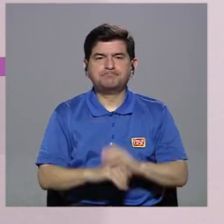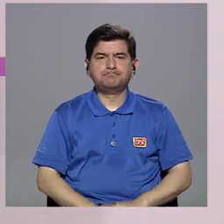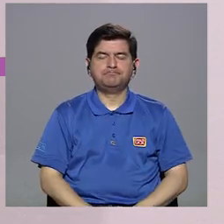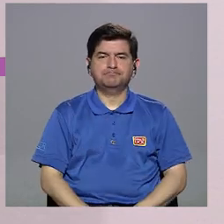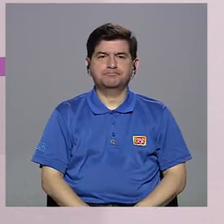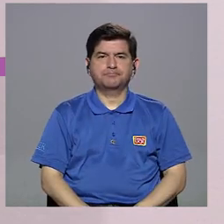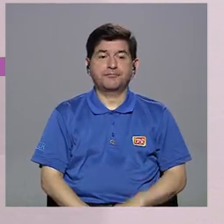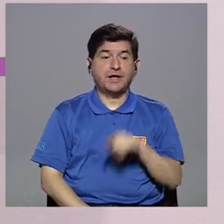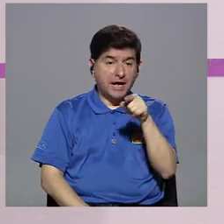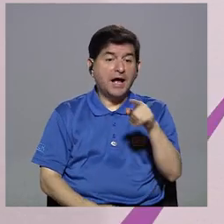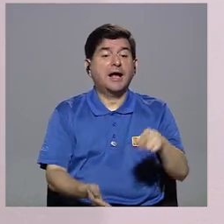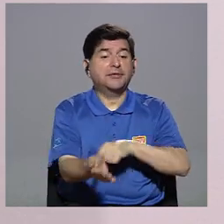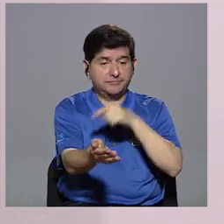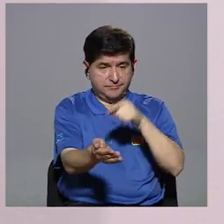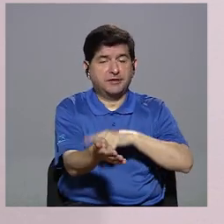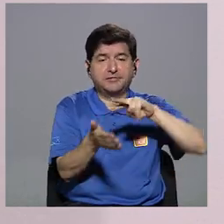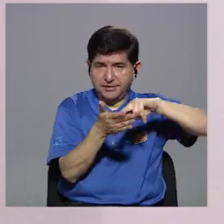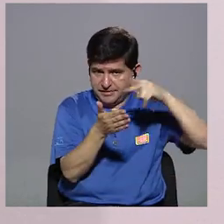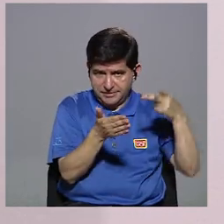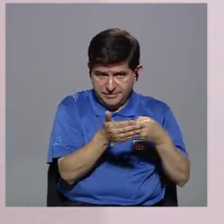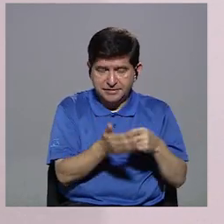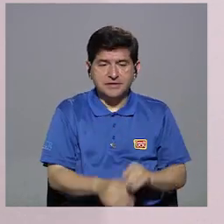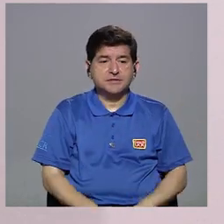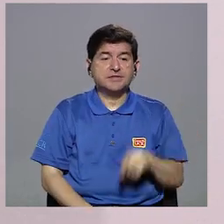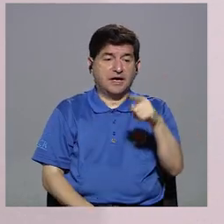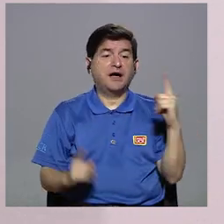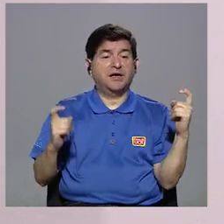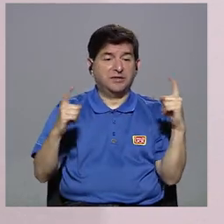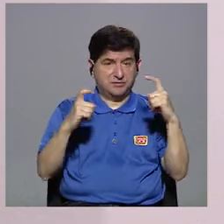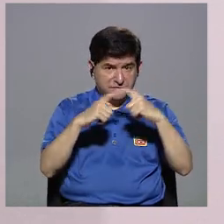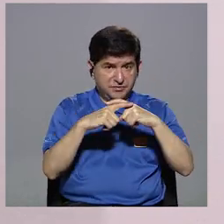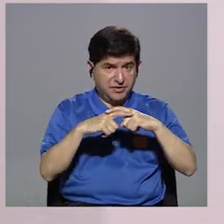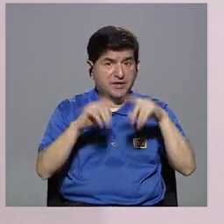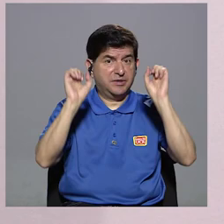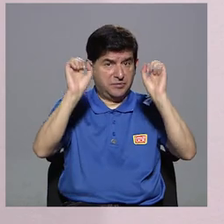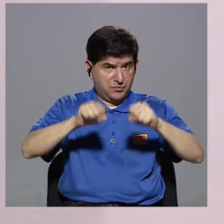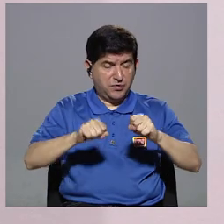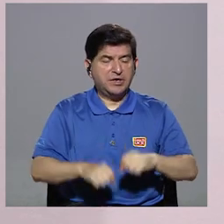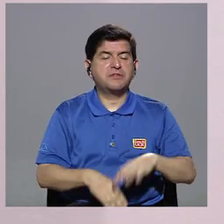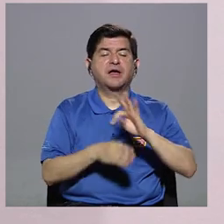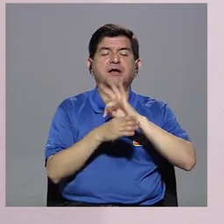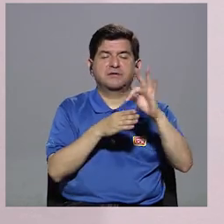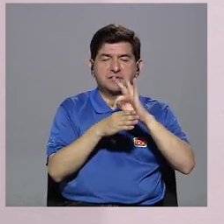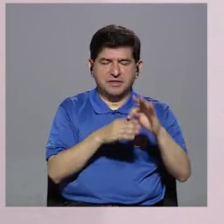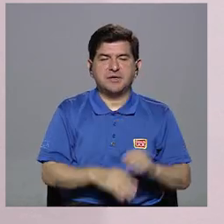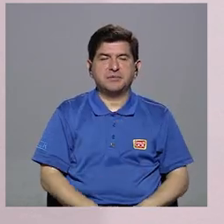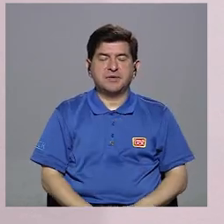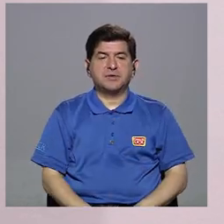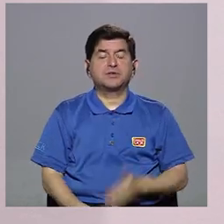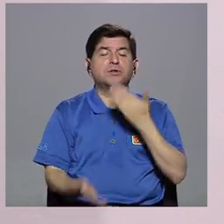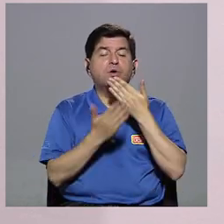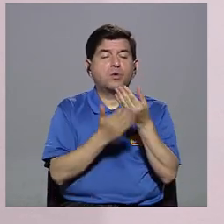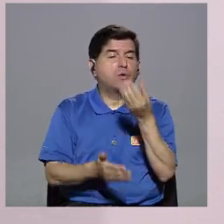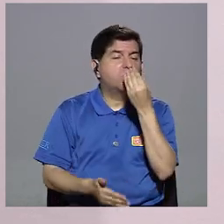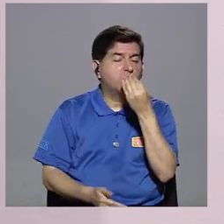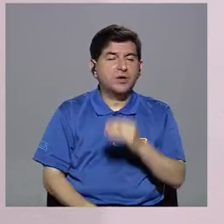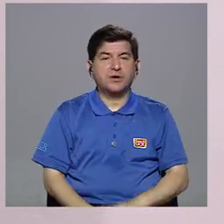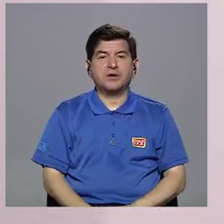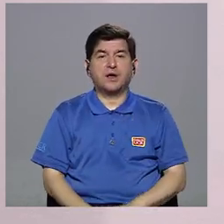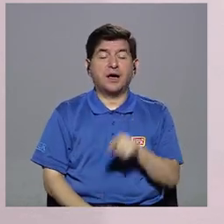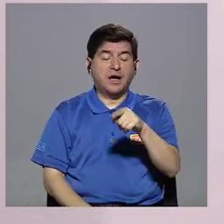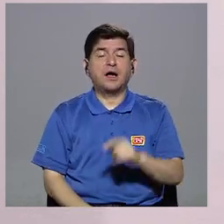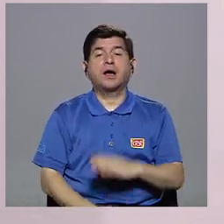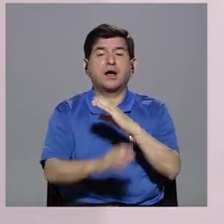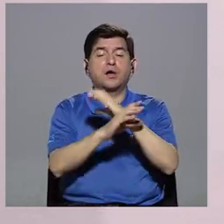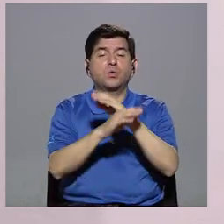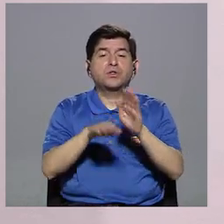deciros esto es la diabetes estas son las complicaciones de este es el tratamiento está en la buena nutrición este es el